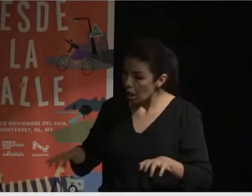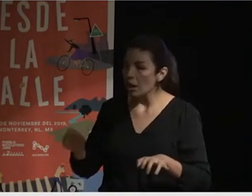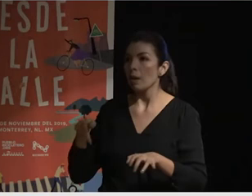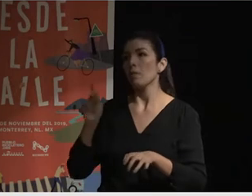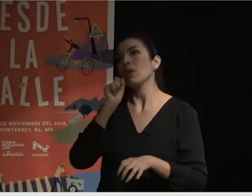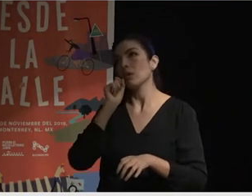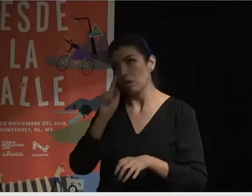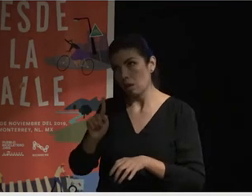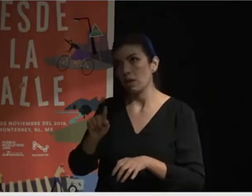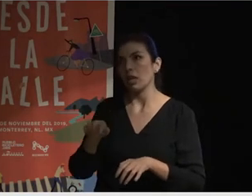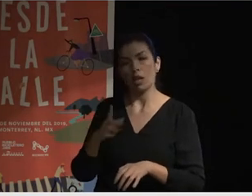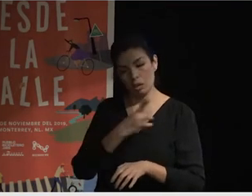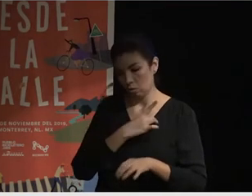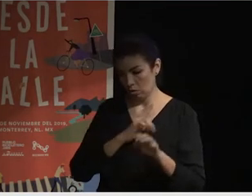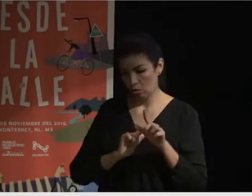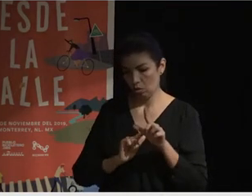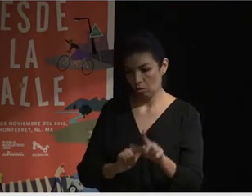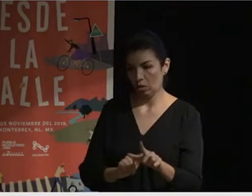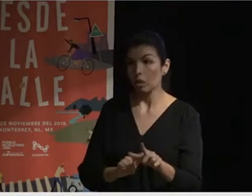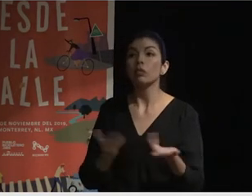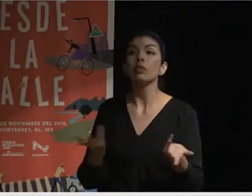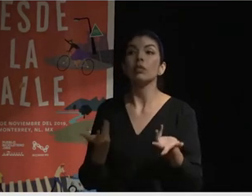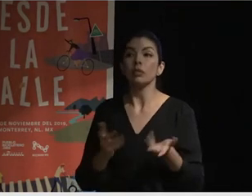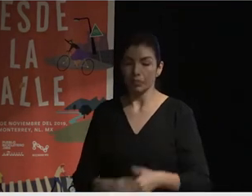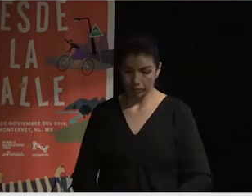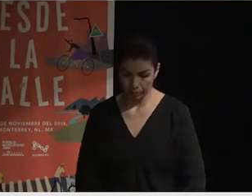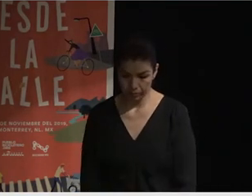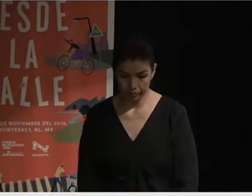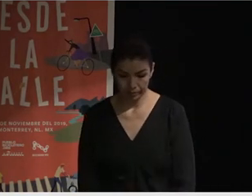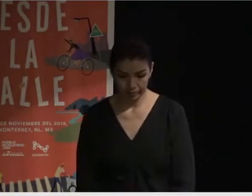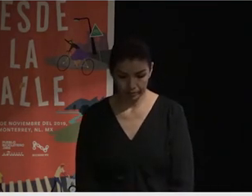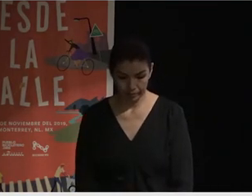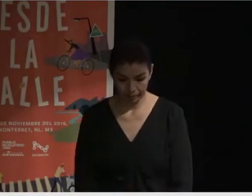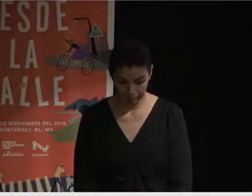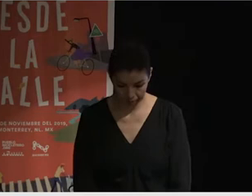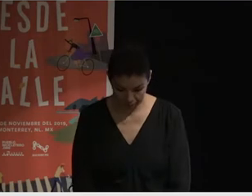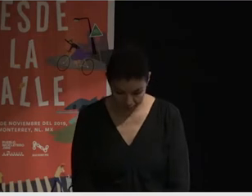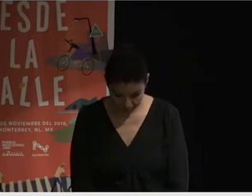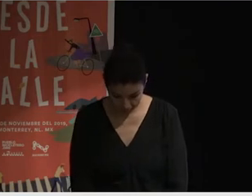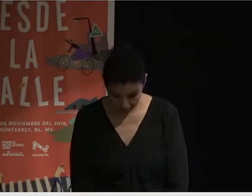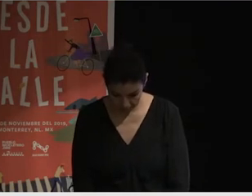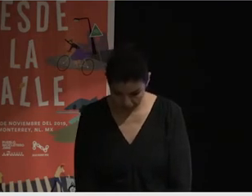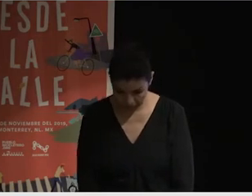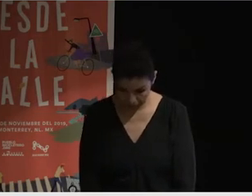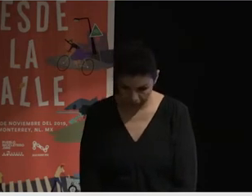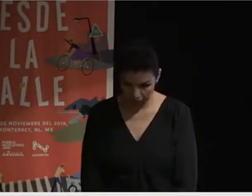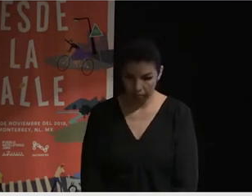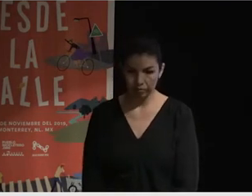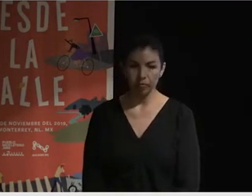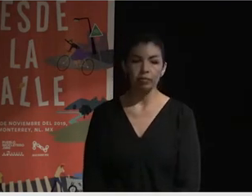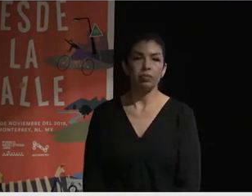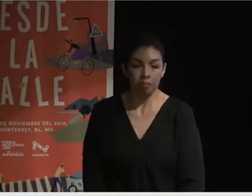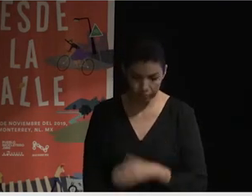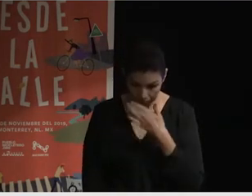Bueno, yo parto de la literatura, hay unos conceptos por ahí que justo, pues, como bien dice Jerónimo, hay académicos y